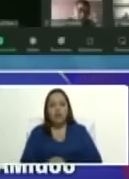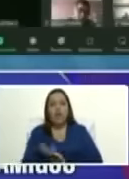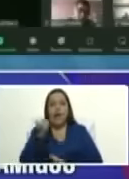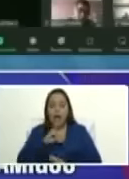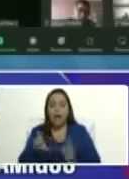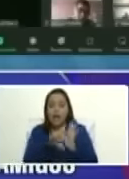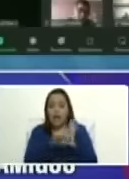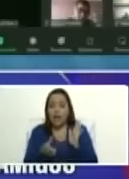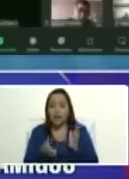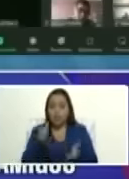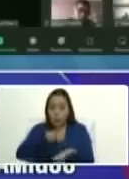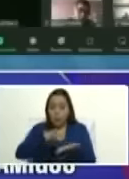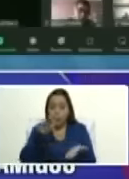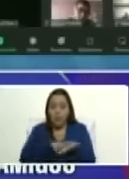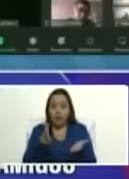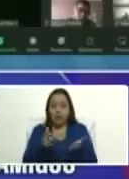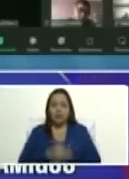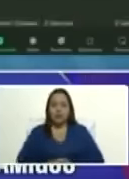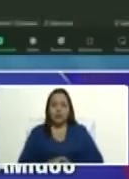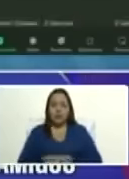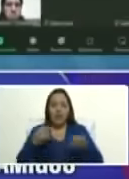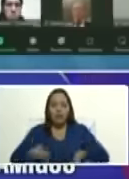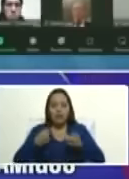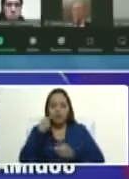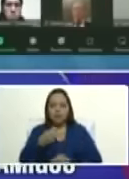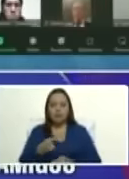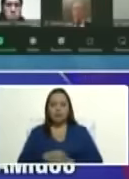legalidad. Y como siempre digo,